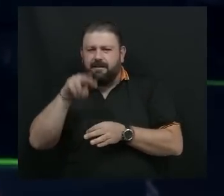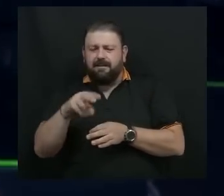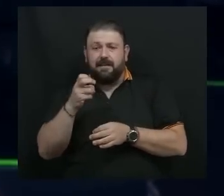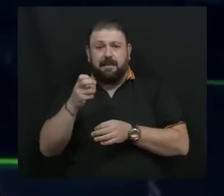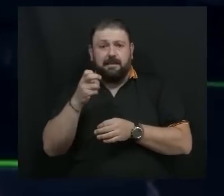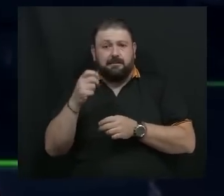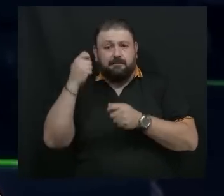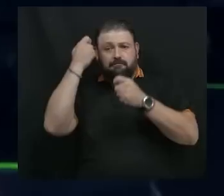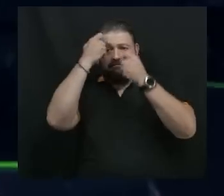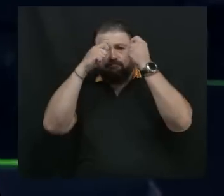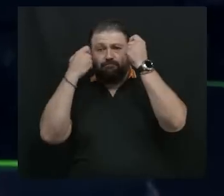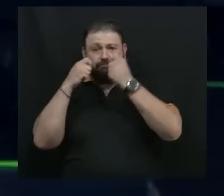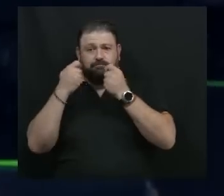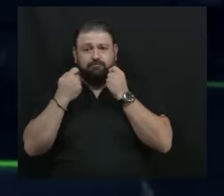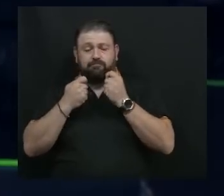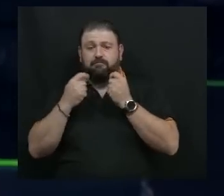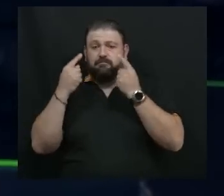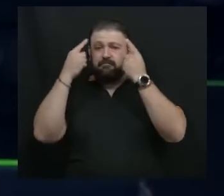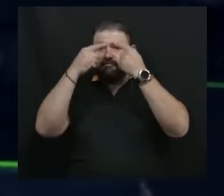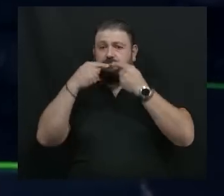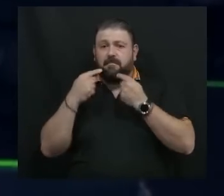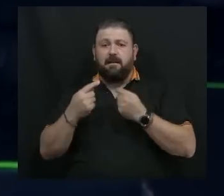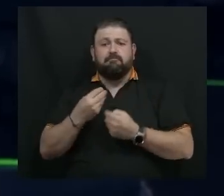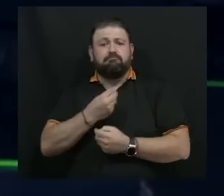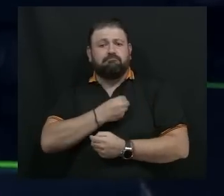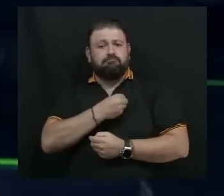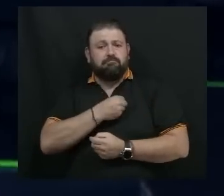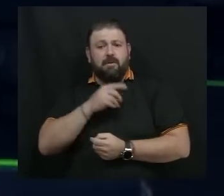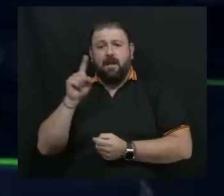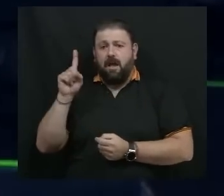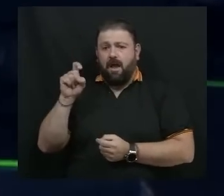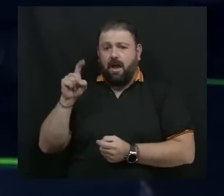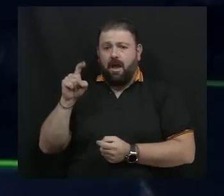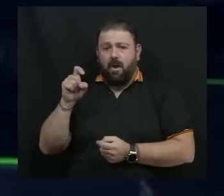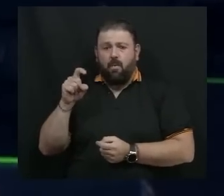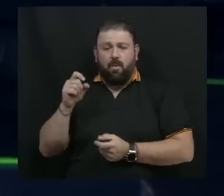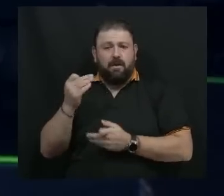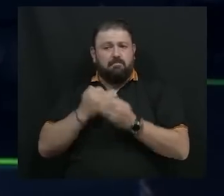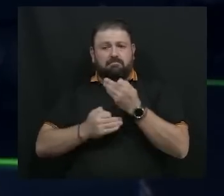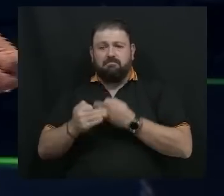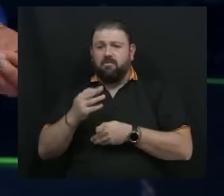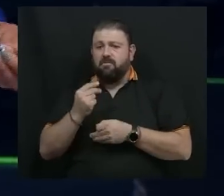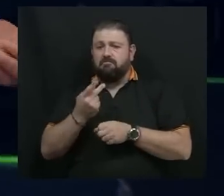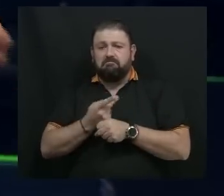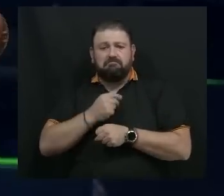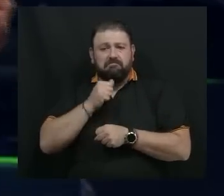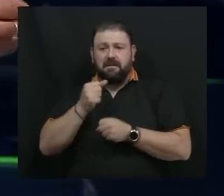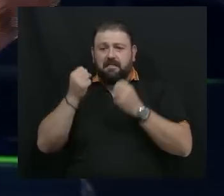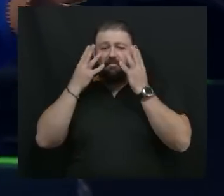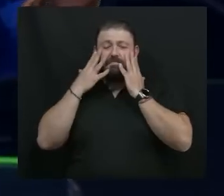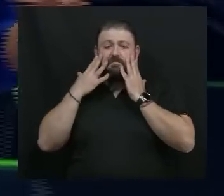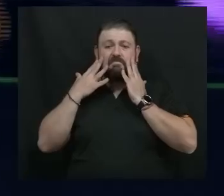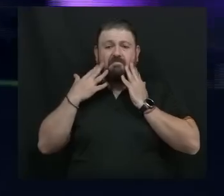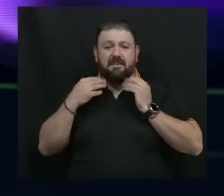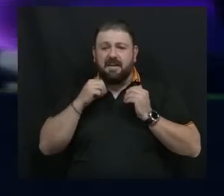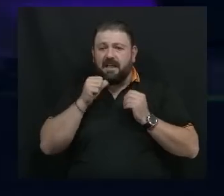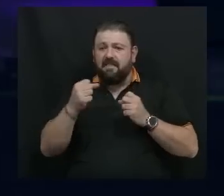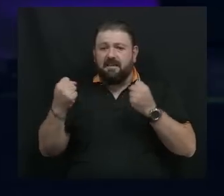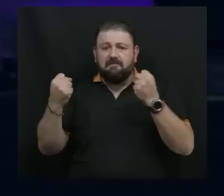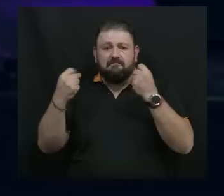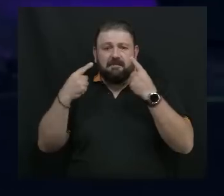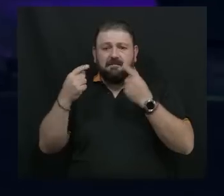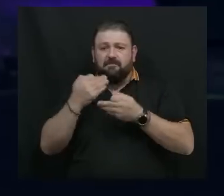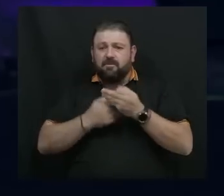agua. Cada que tú te pares frente a una persona y hagas esta prueba de agua, no se van a